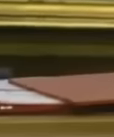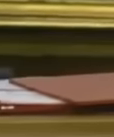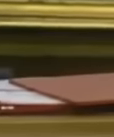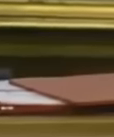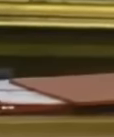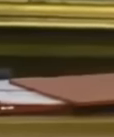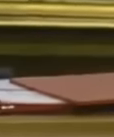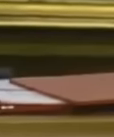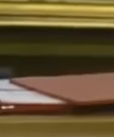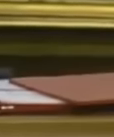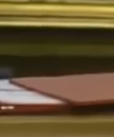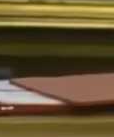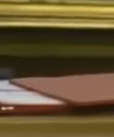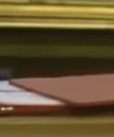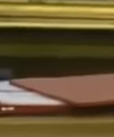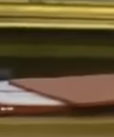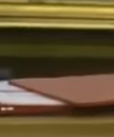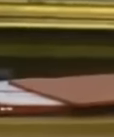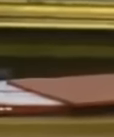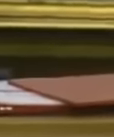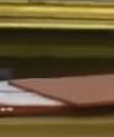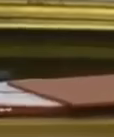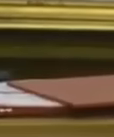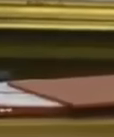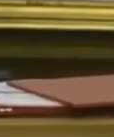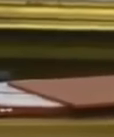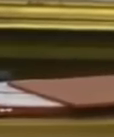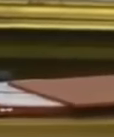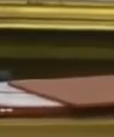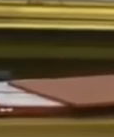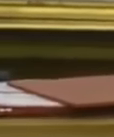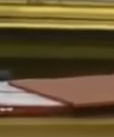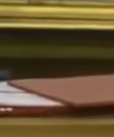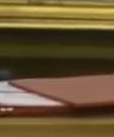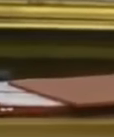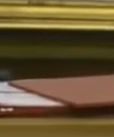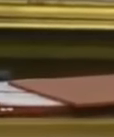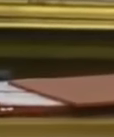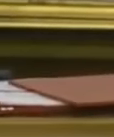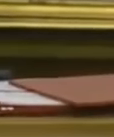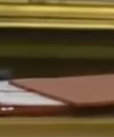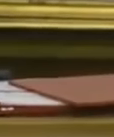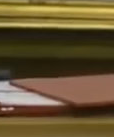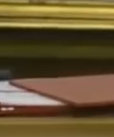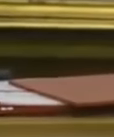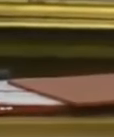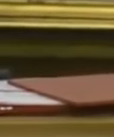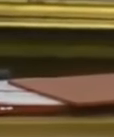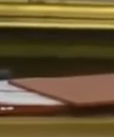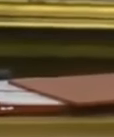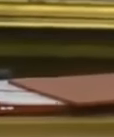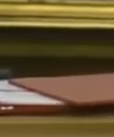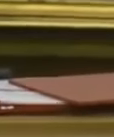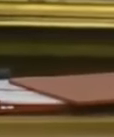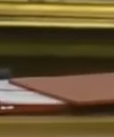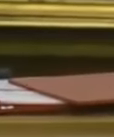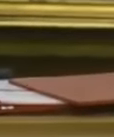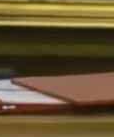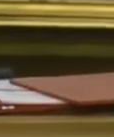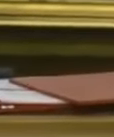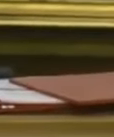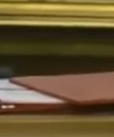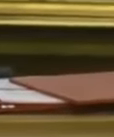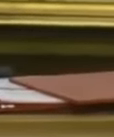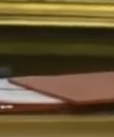proyecto presentado con motivo de conmemorarse el 6 de febrero, un día como hoy, el 95 aniversario del